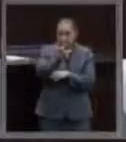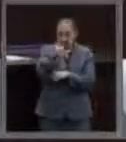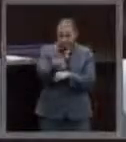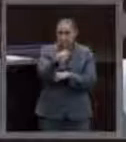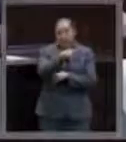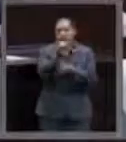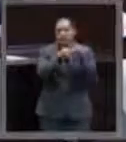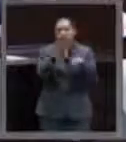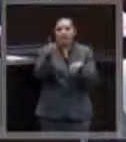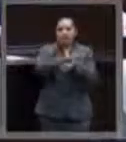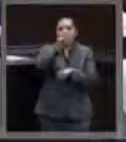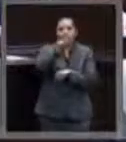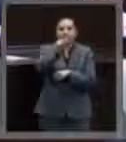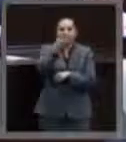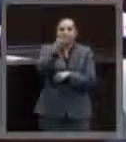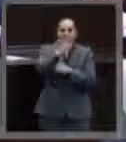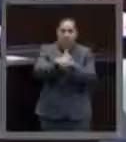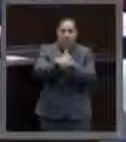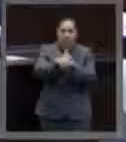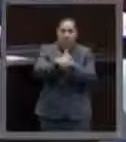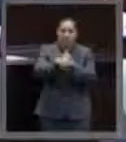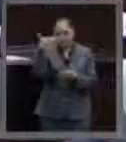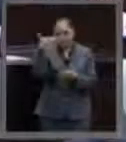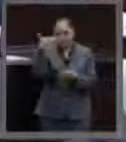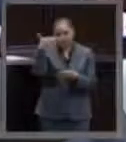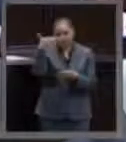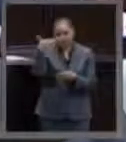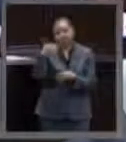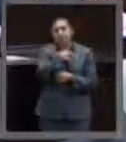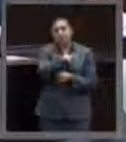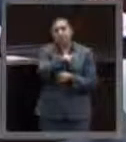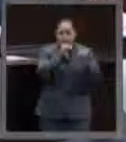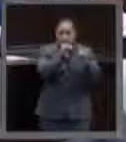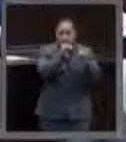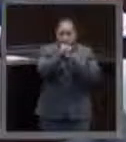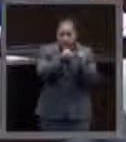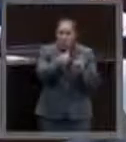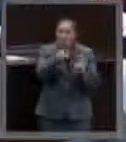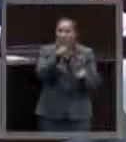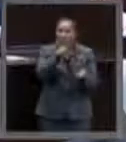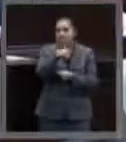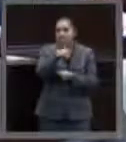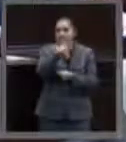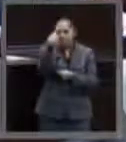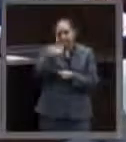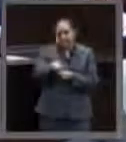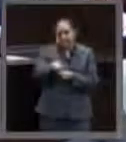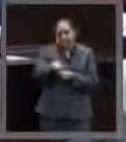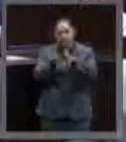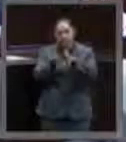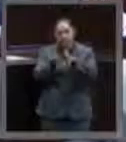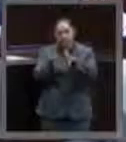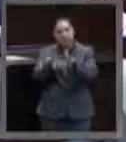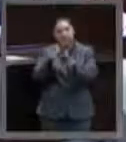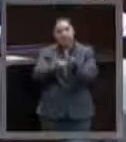publicada el 26 de mayo de 2015 y mandata al congreso para legislar en